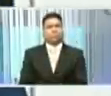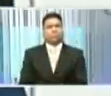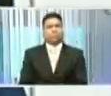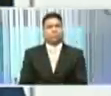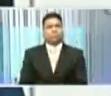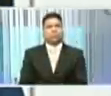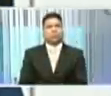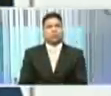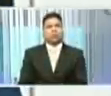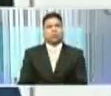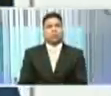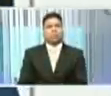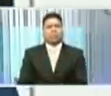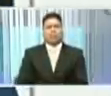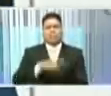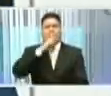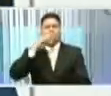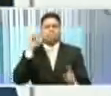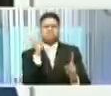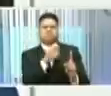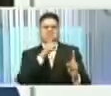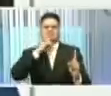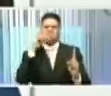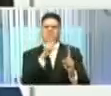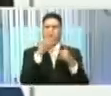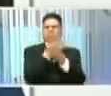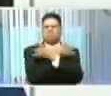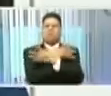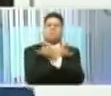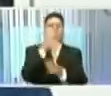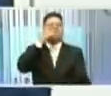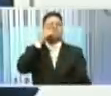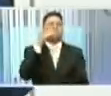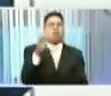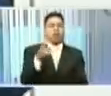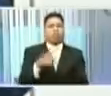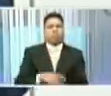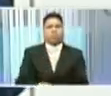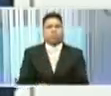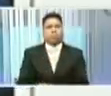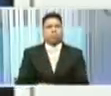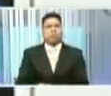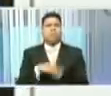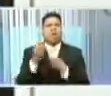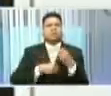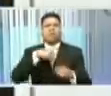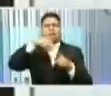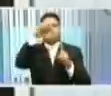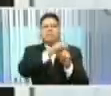para promover el desprecio al pueblo, para promover la violencia.